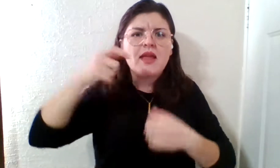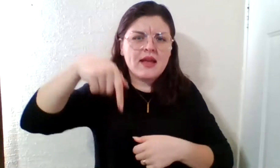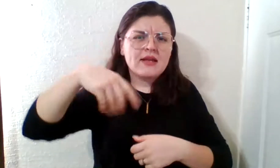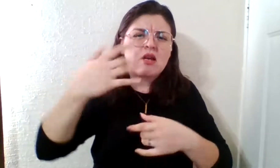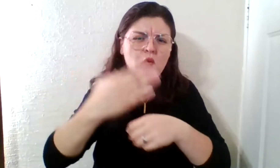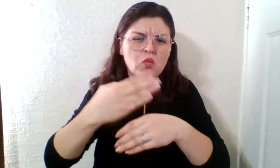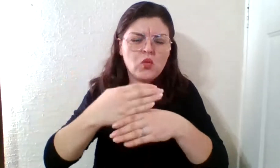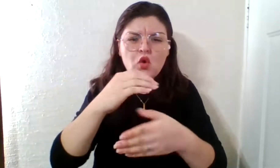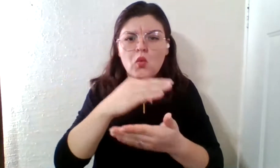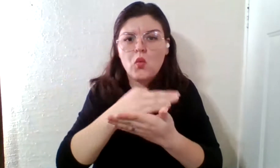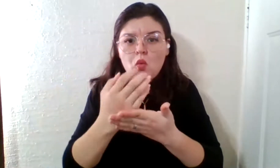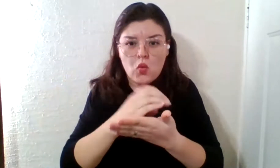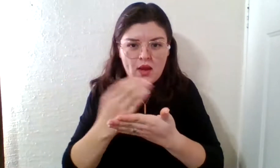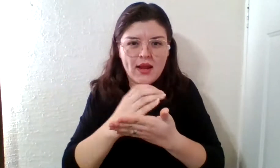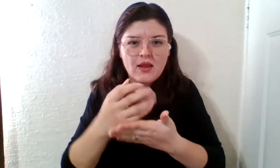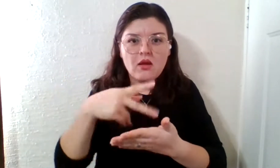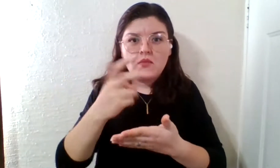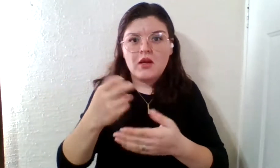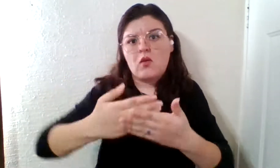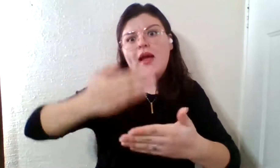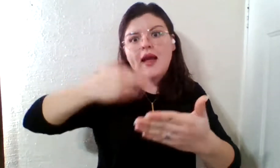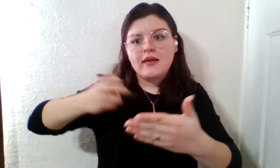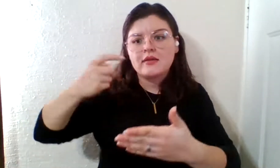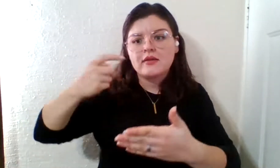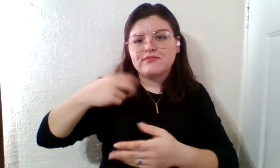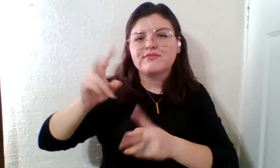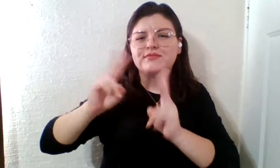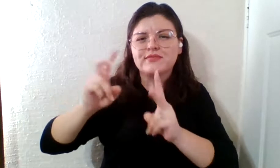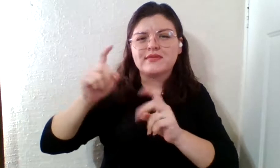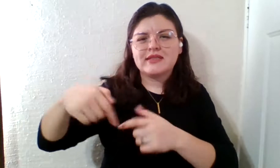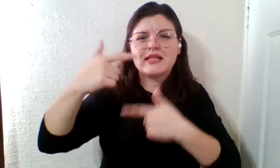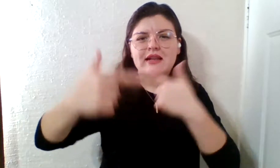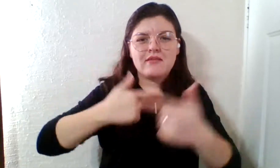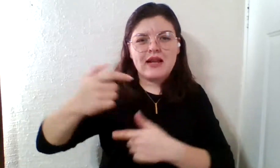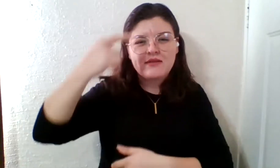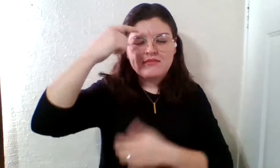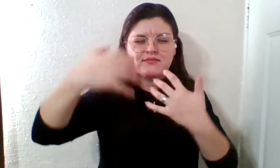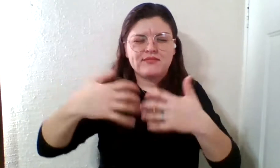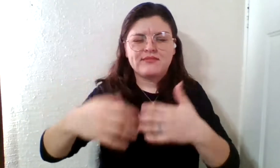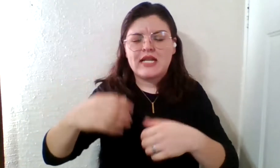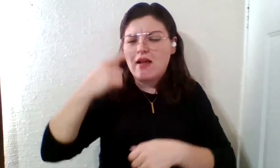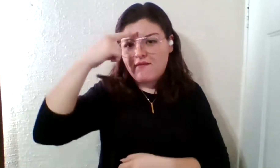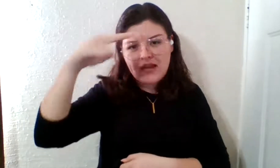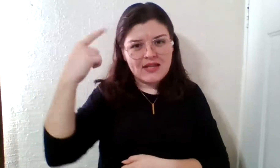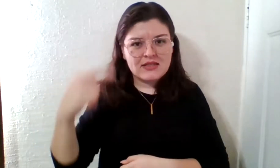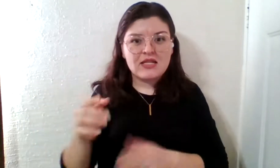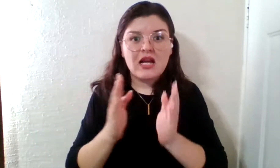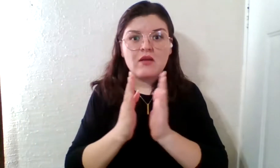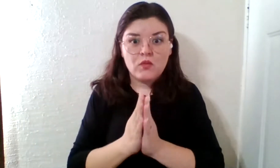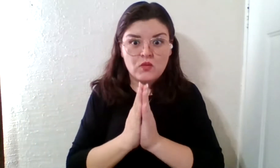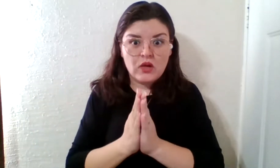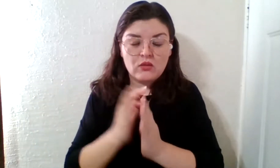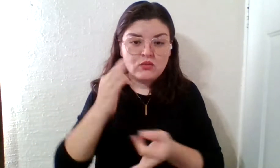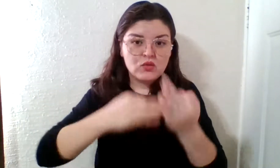antes de comenzar con el cuento me gustaría compartir esta actividad de gimnasia cerebral que es muy sencilla, así que les pido por favor